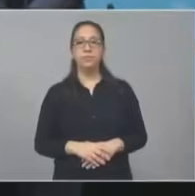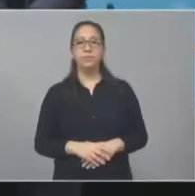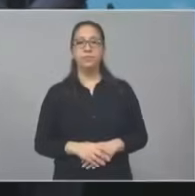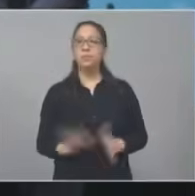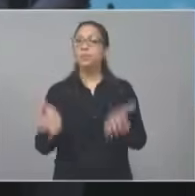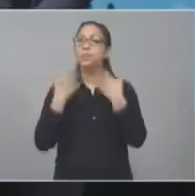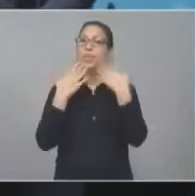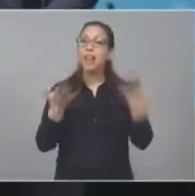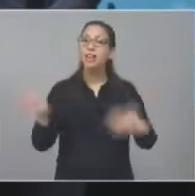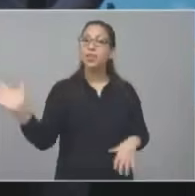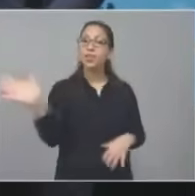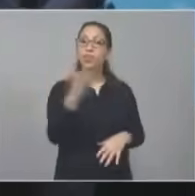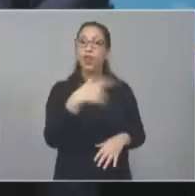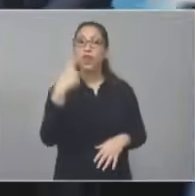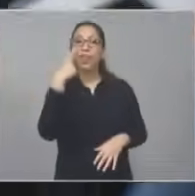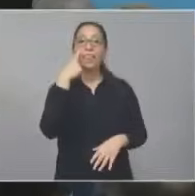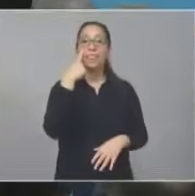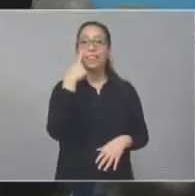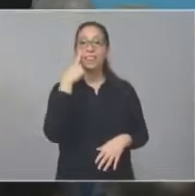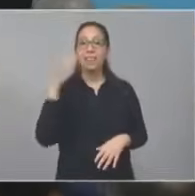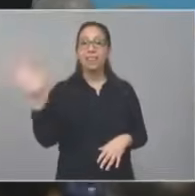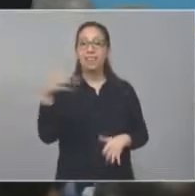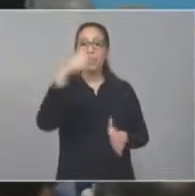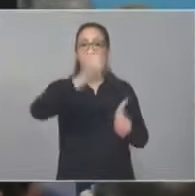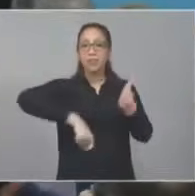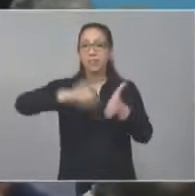Muchas gracias a todos los intendentes que han firmado.